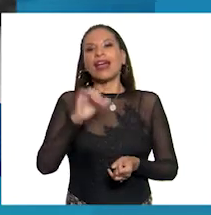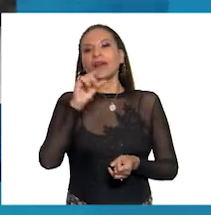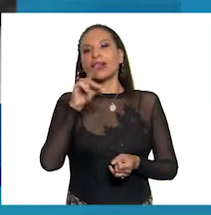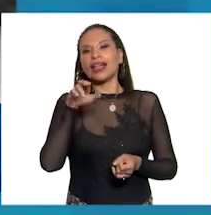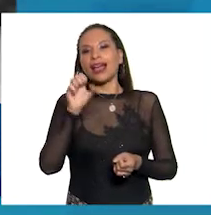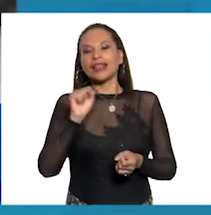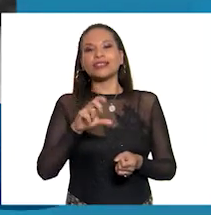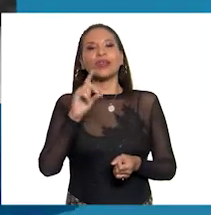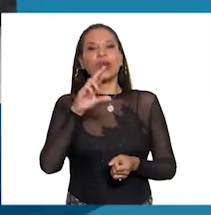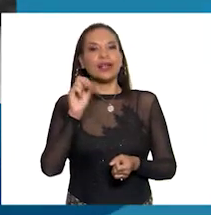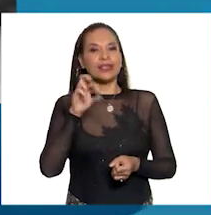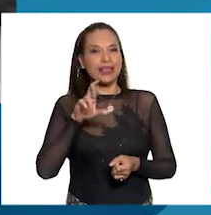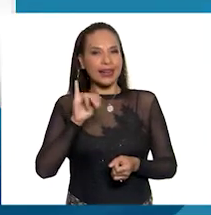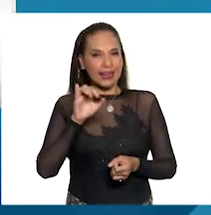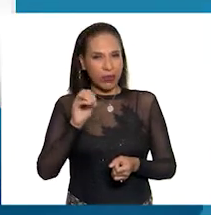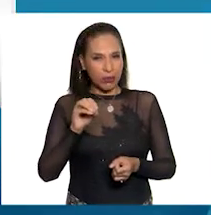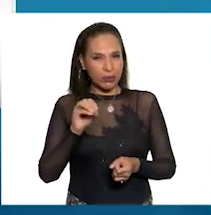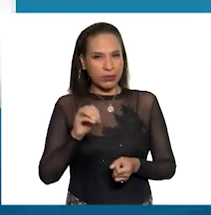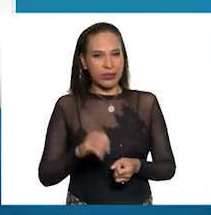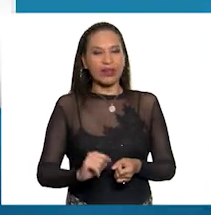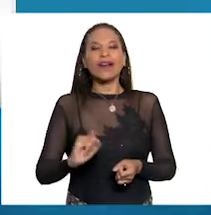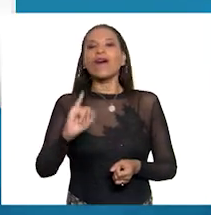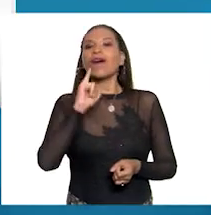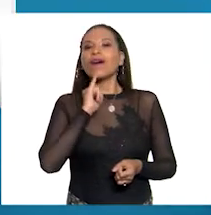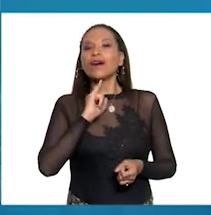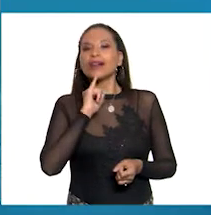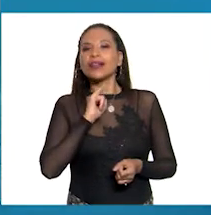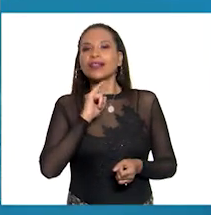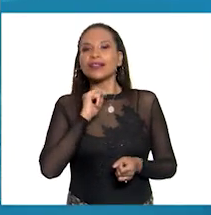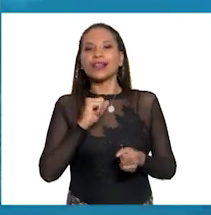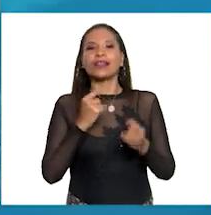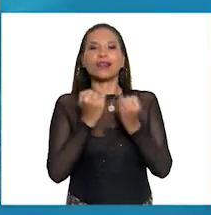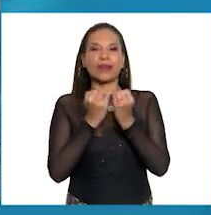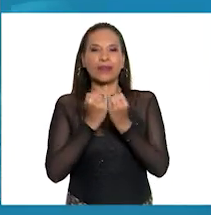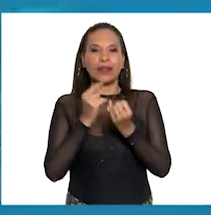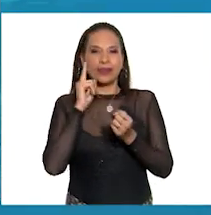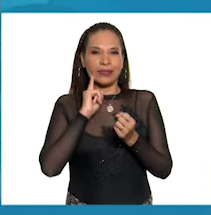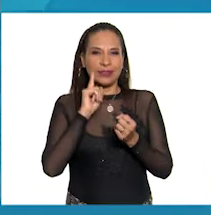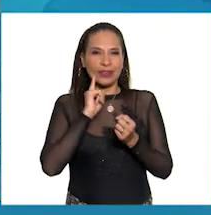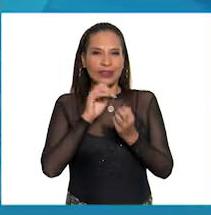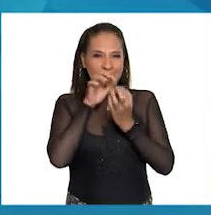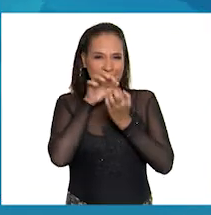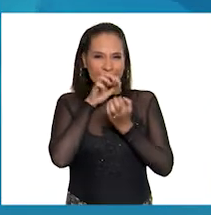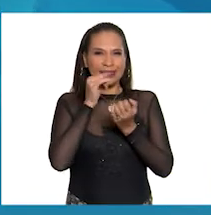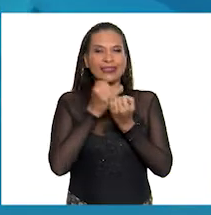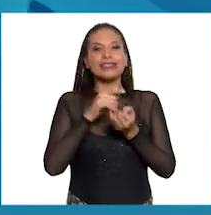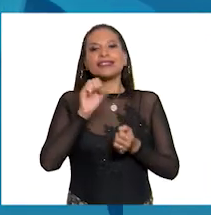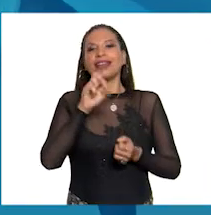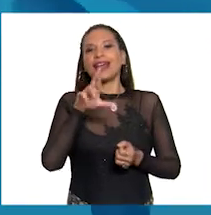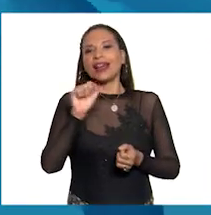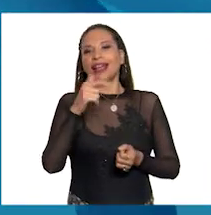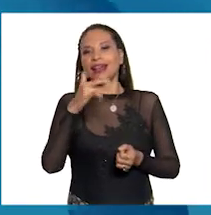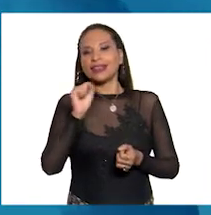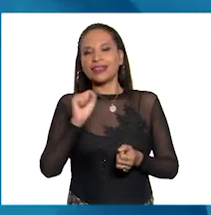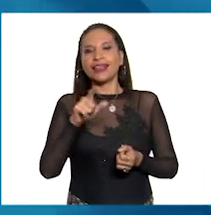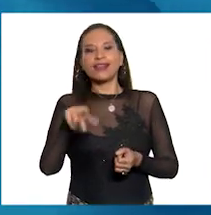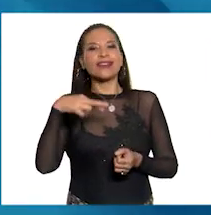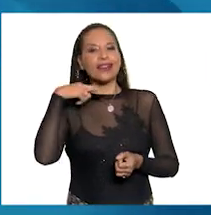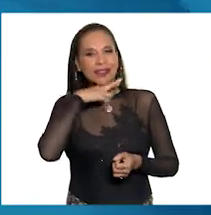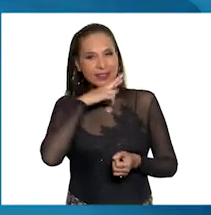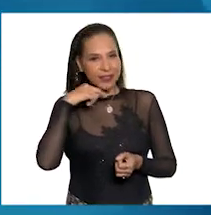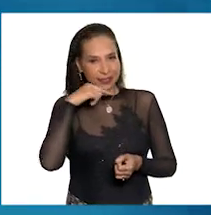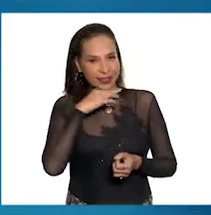Armendáriz y a Dolores del Río. A Jorge Negrete y a Sara García. Así como al actor cómico Mario